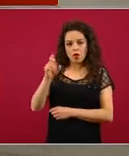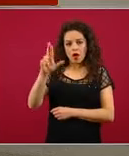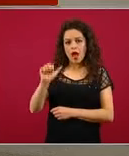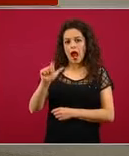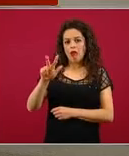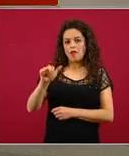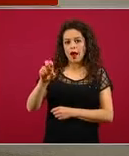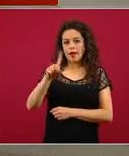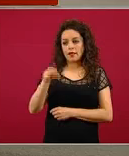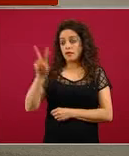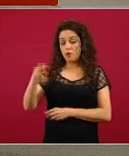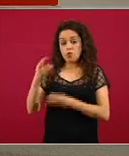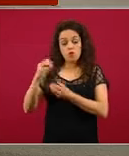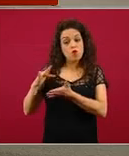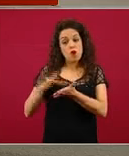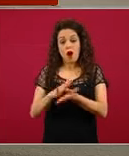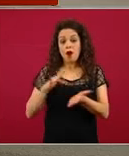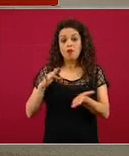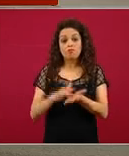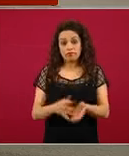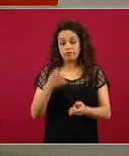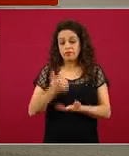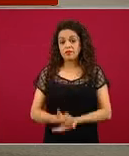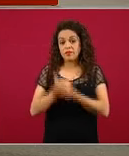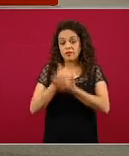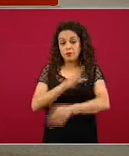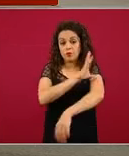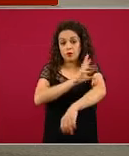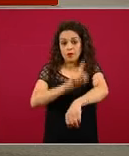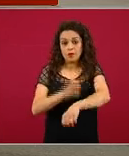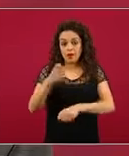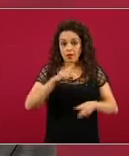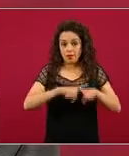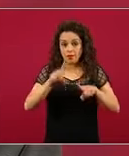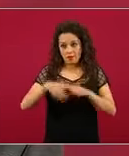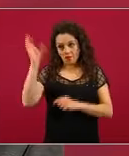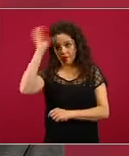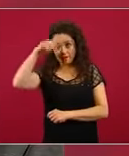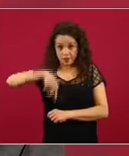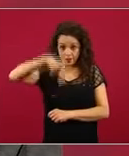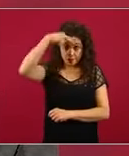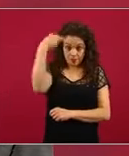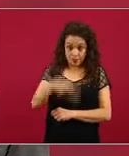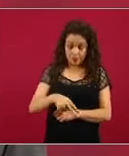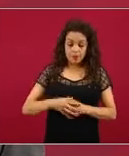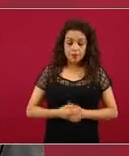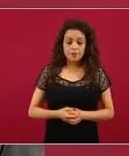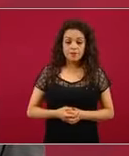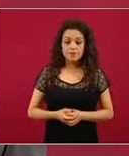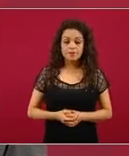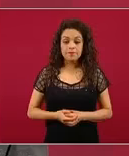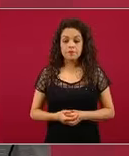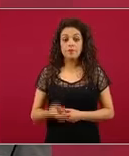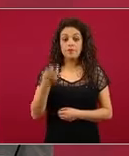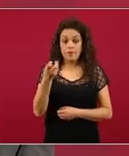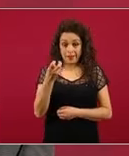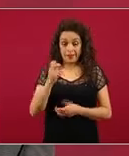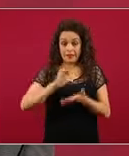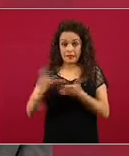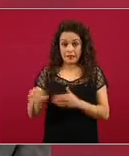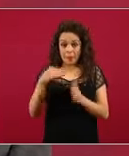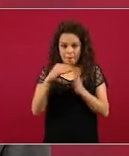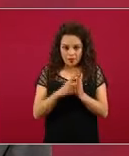el excelente apoyo que nos da coordinando a la ciencia mexicana. Y por medio de modelaciones matemáticas, en este